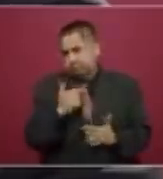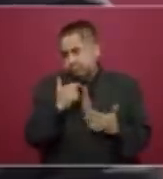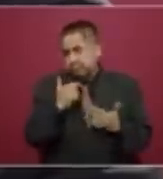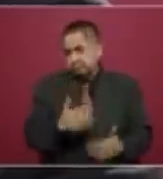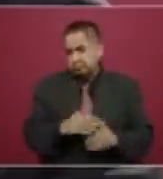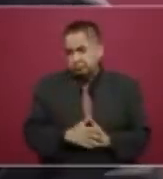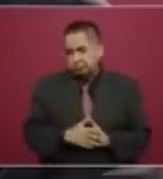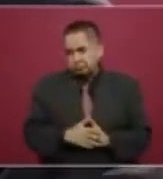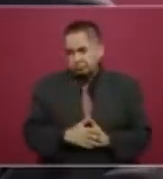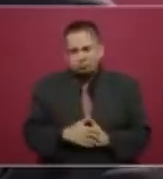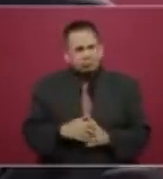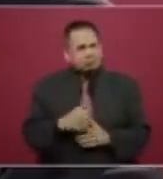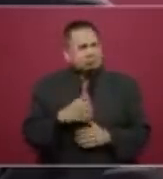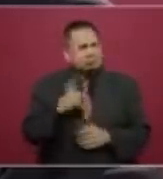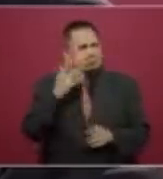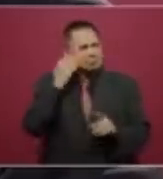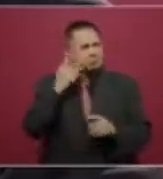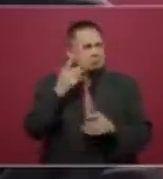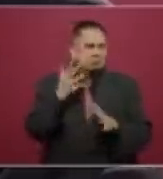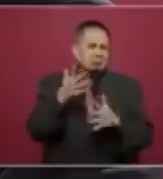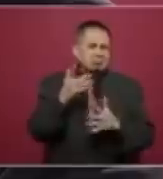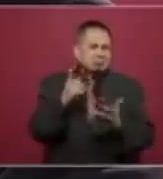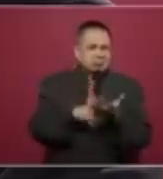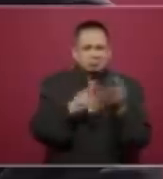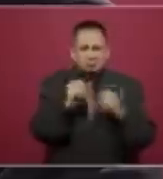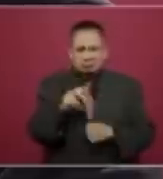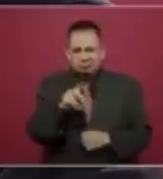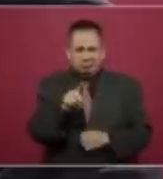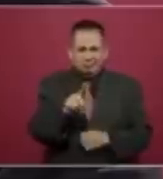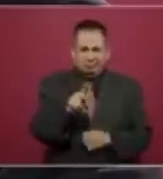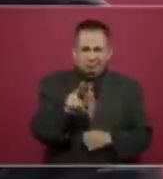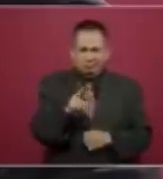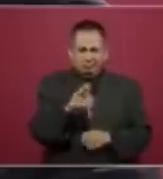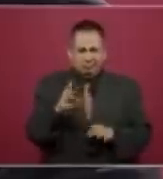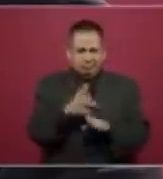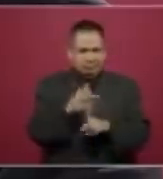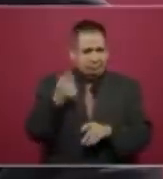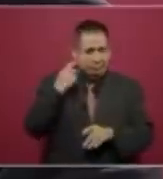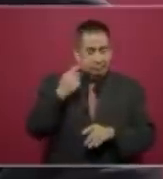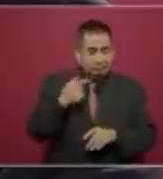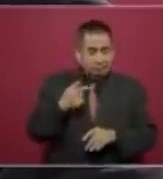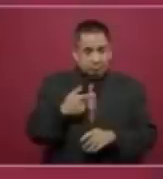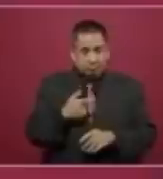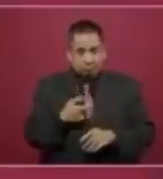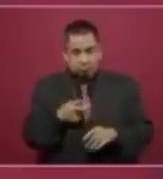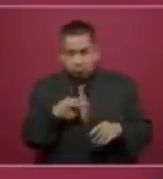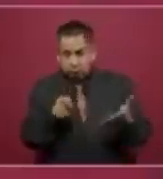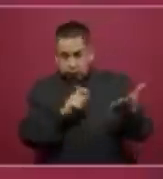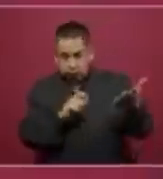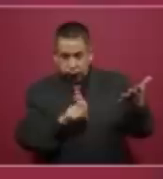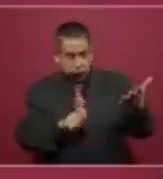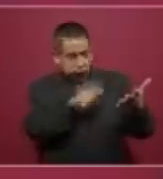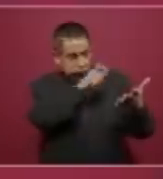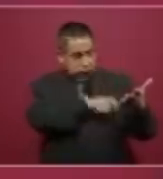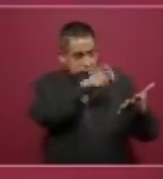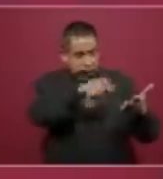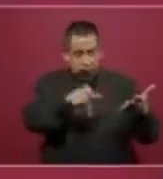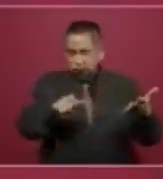pero más en los años 70, en los años 80 del siglo pasado, no, era una